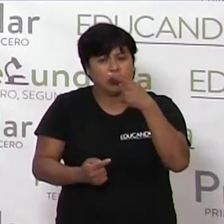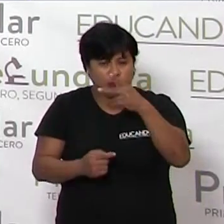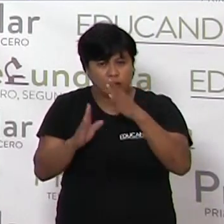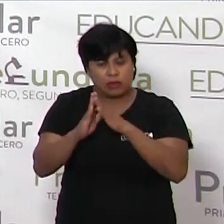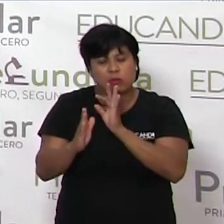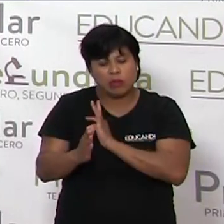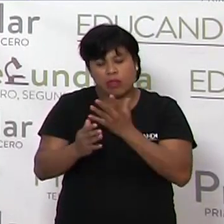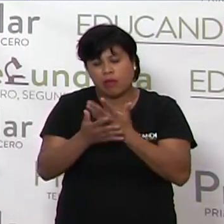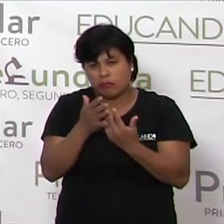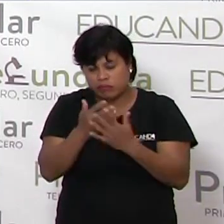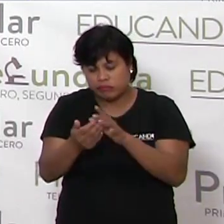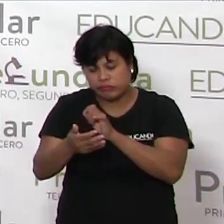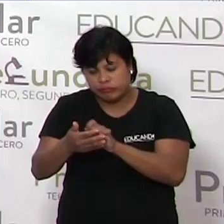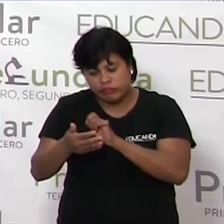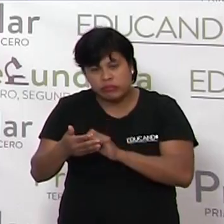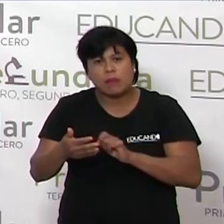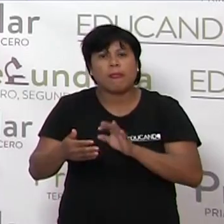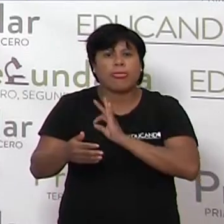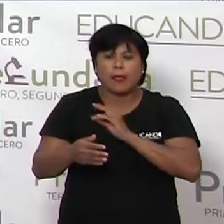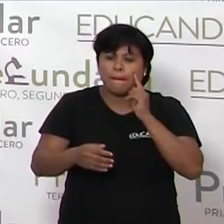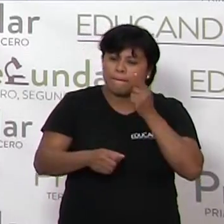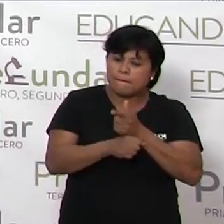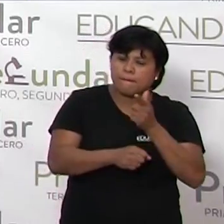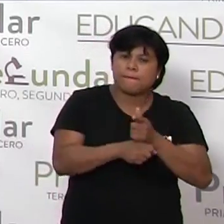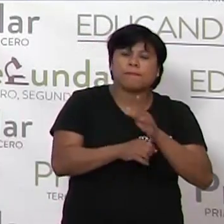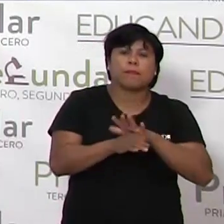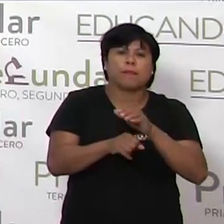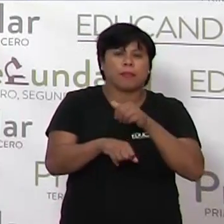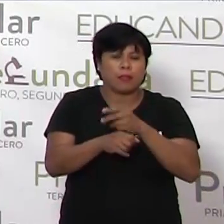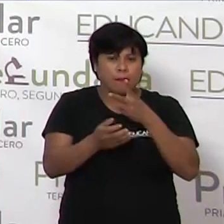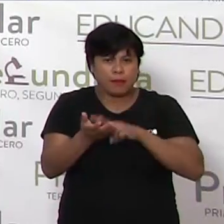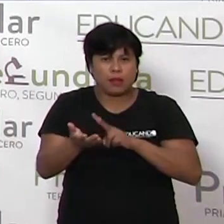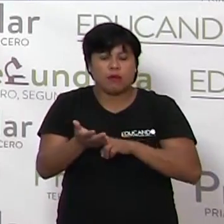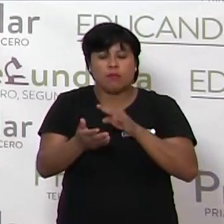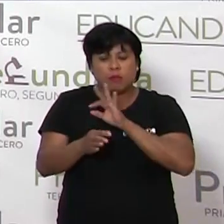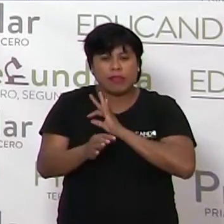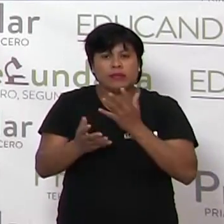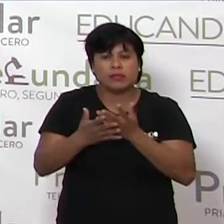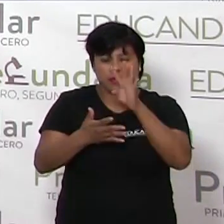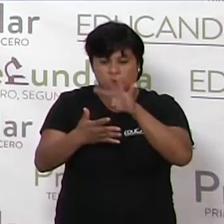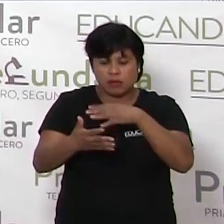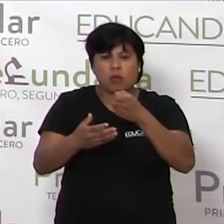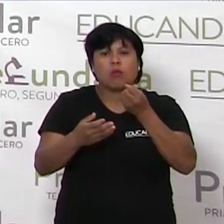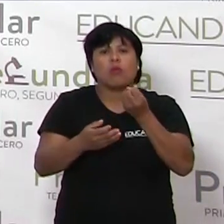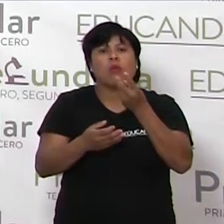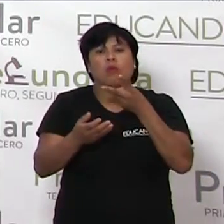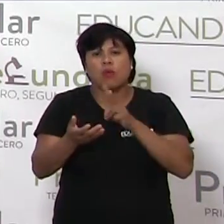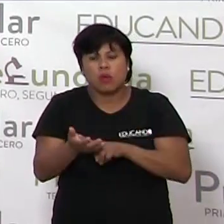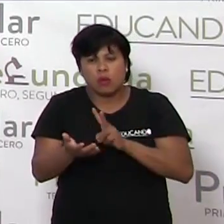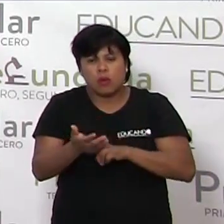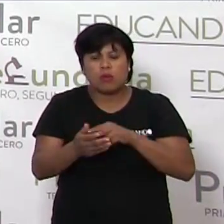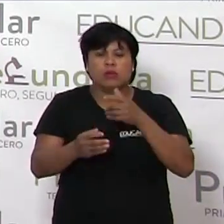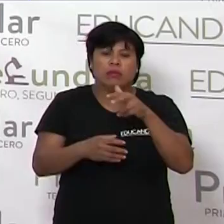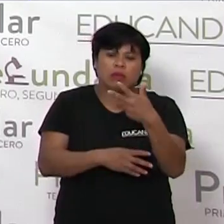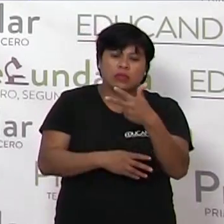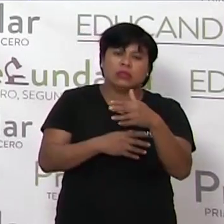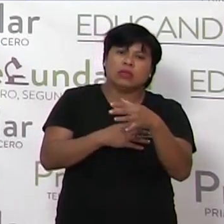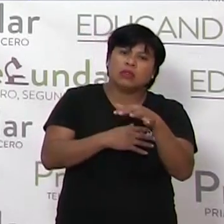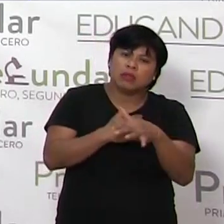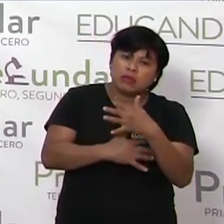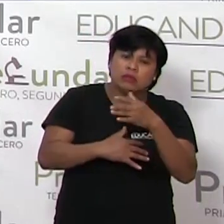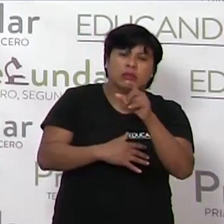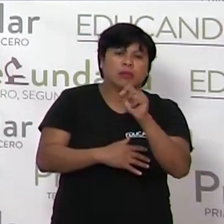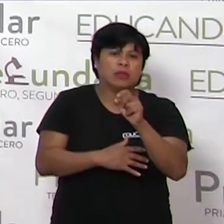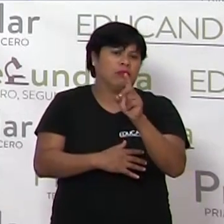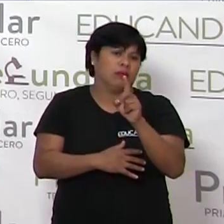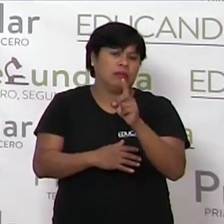que en casa puedas desarrollar estos demás algoritmos y puedas identificar o puedas ya requisitar o cuál es el costo de 13